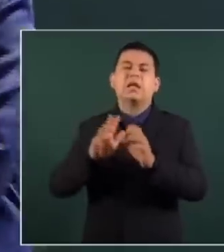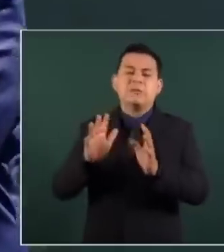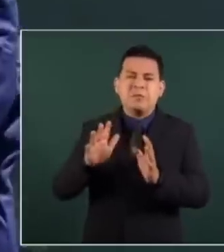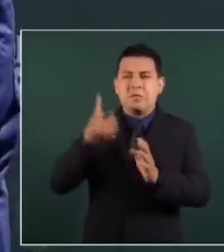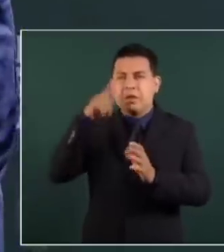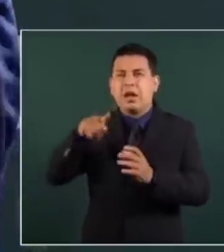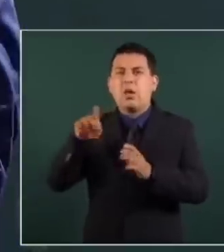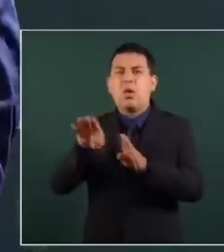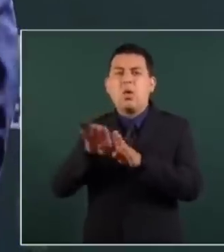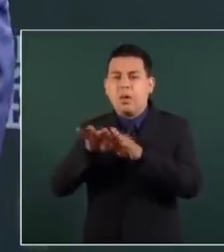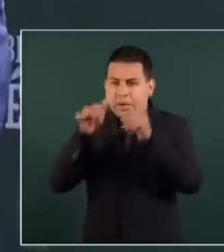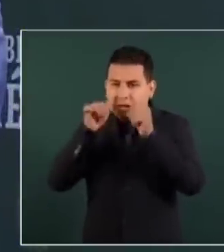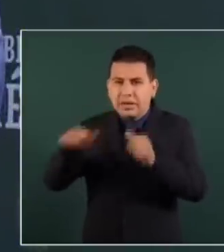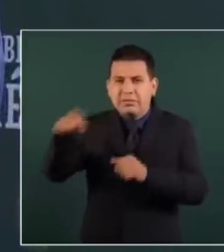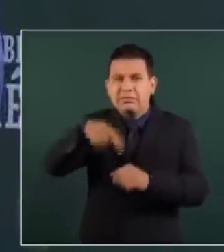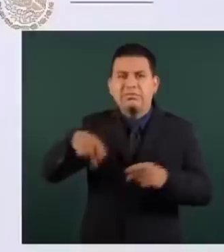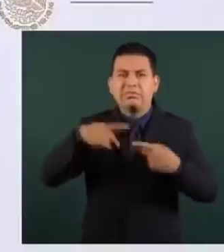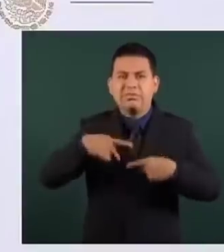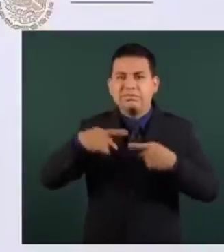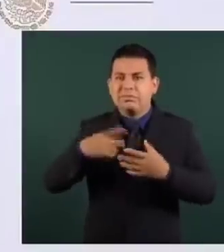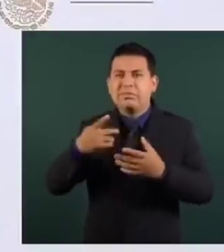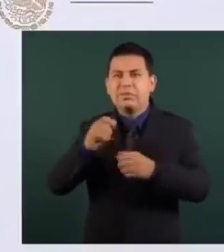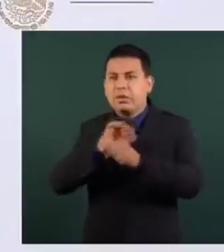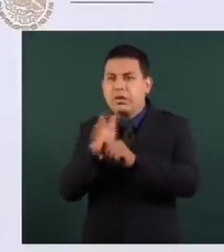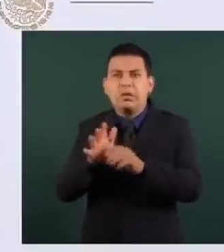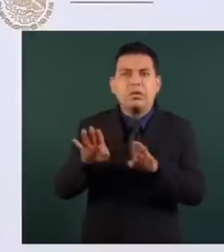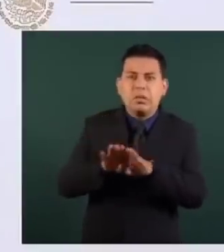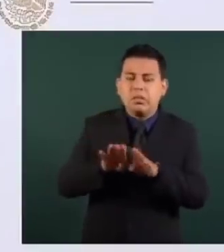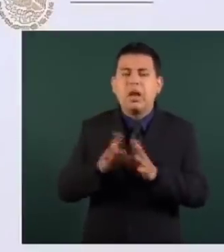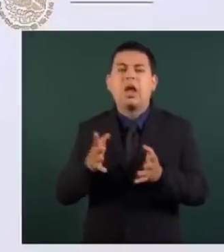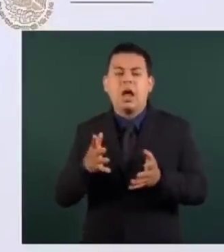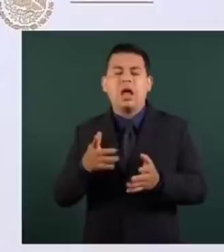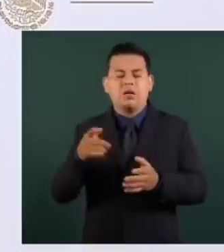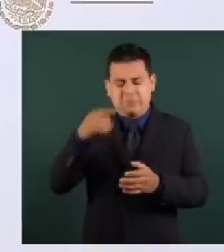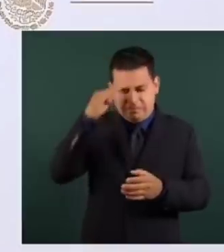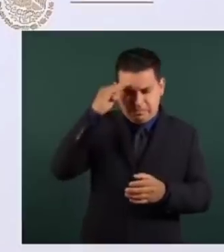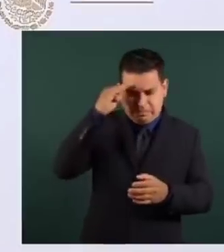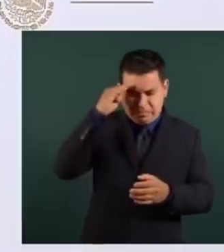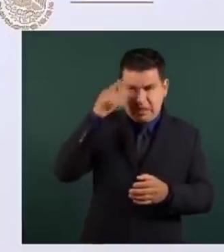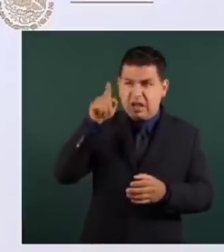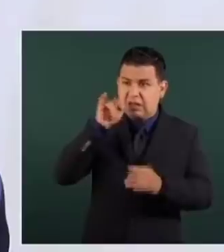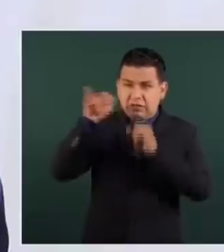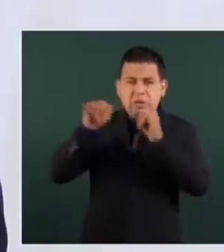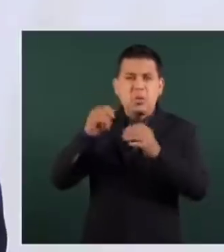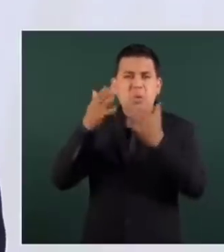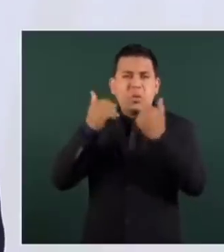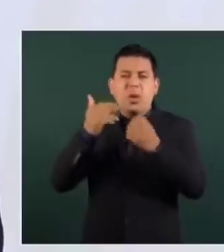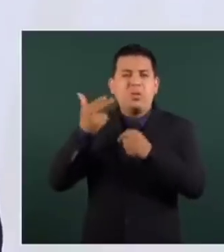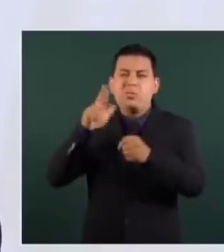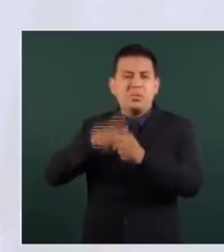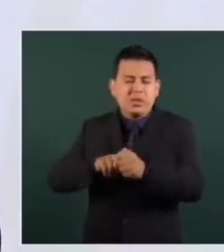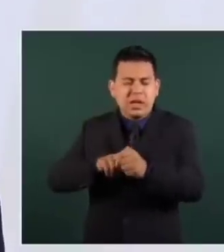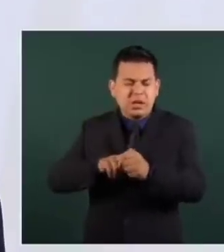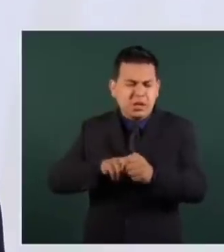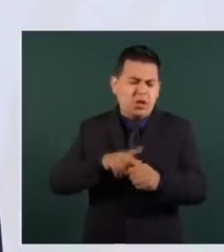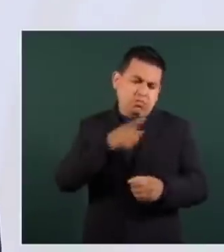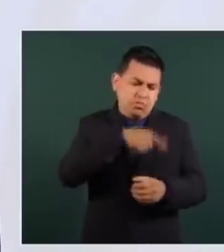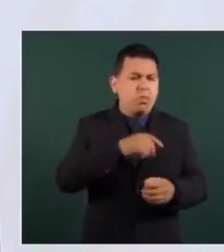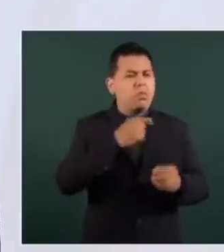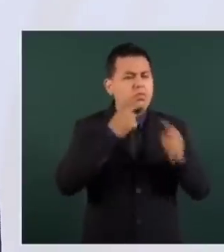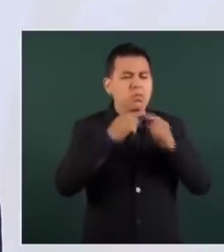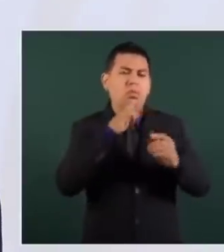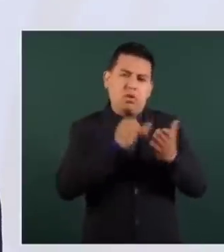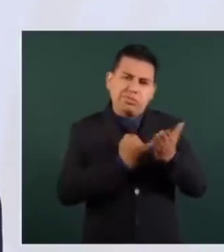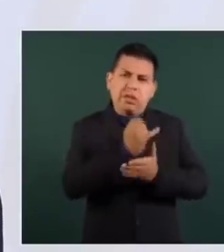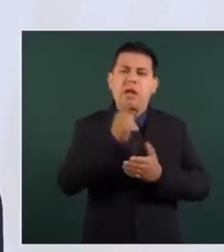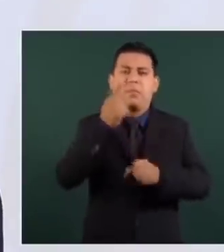para atender casos de COVID. Entonces, por eso se tomó esa decisión. Pero vamos